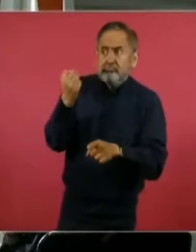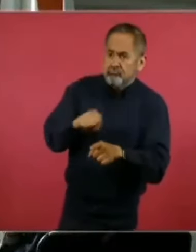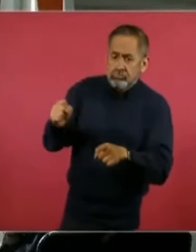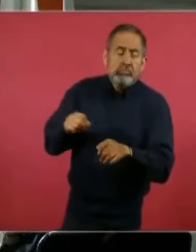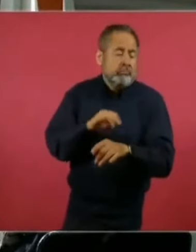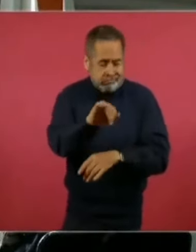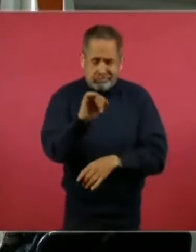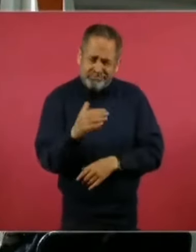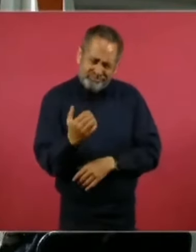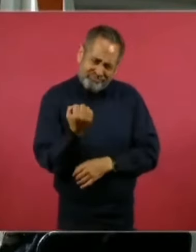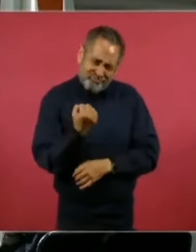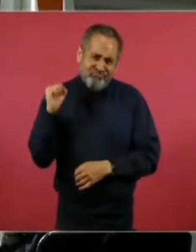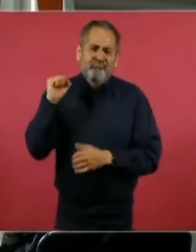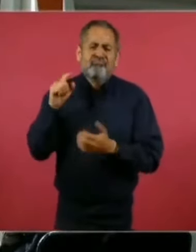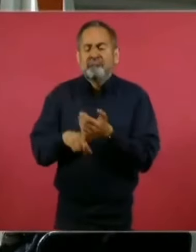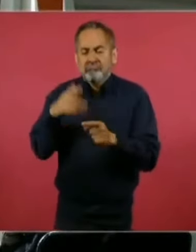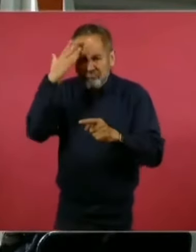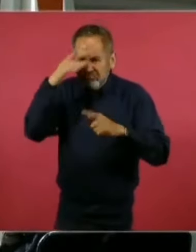bueno,